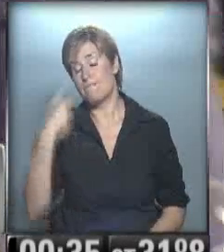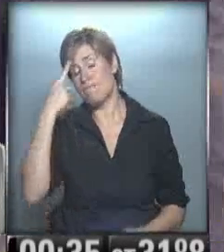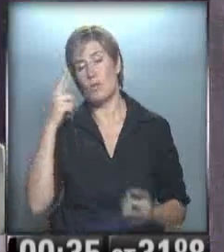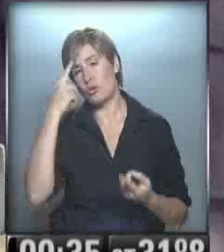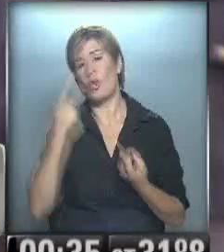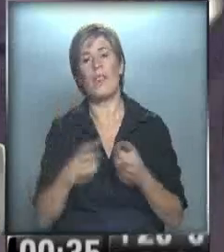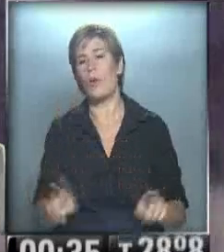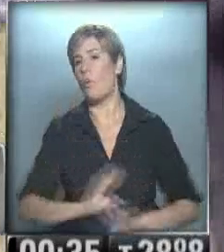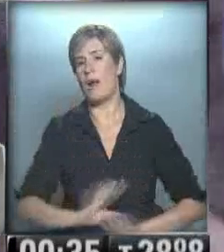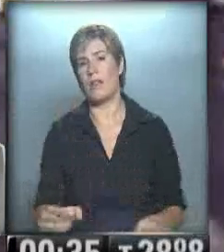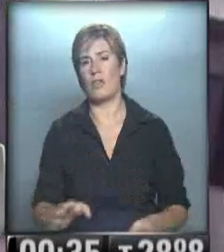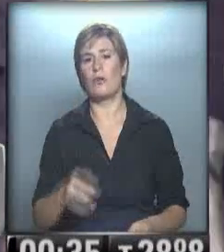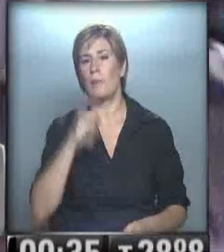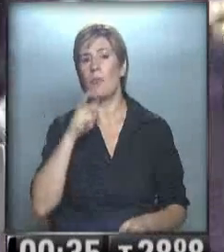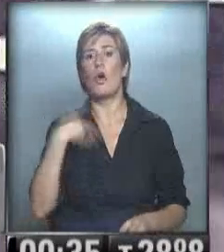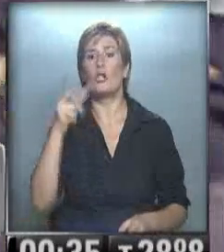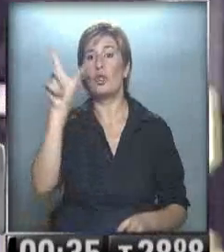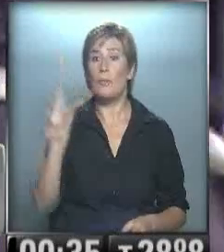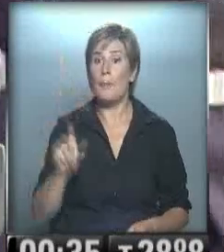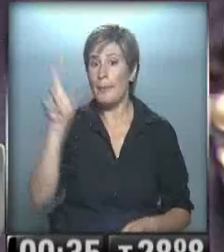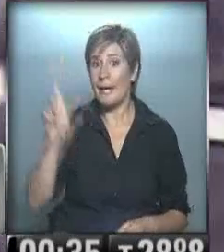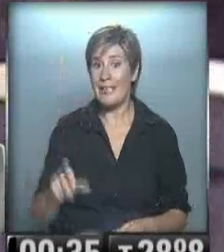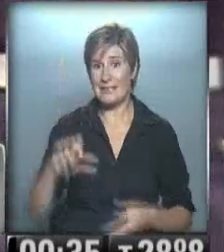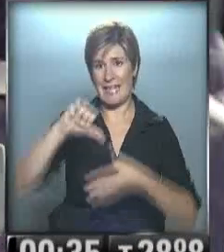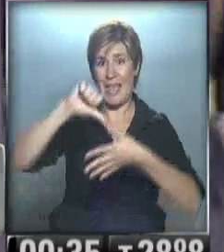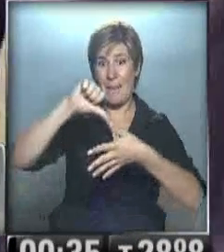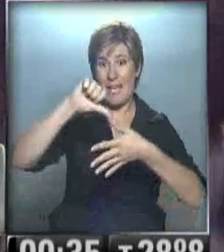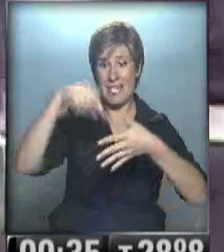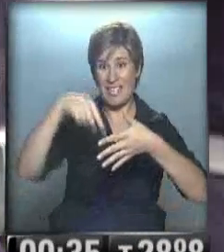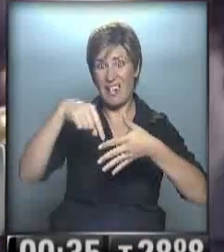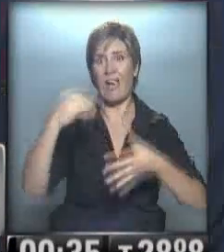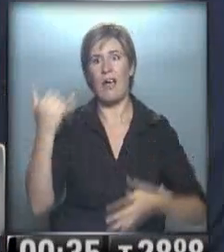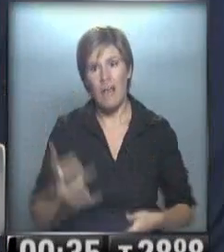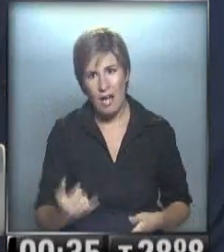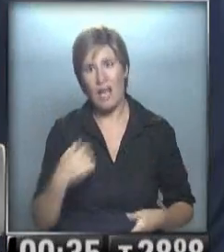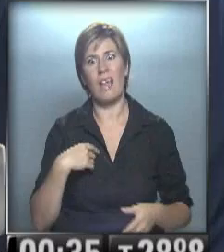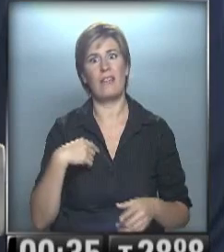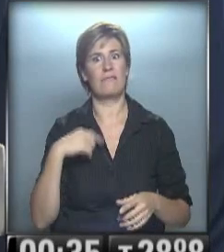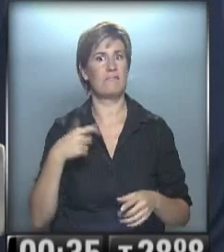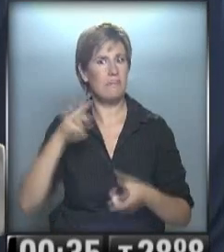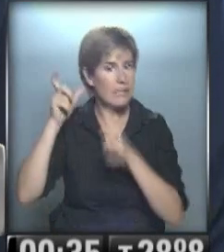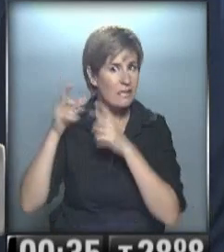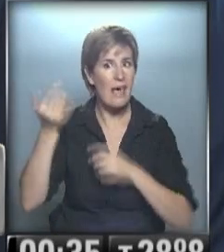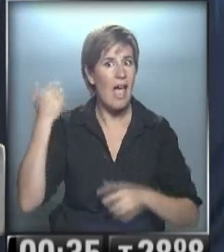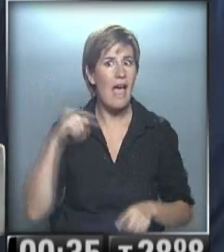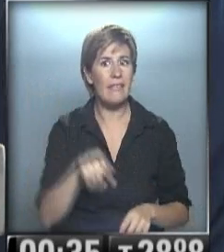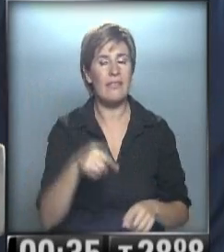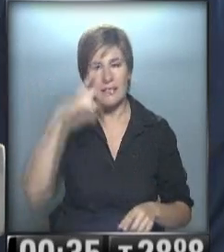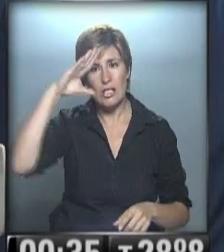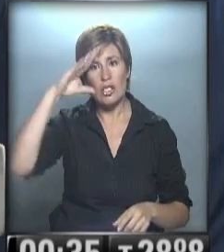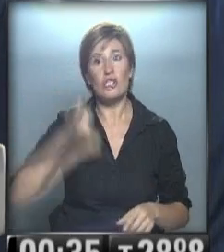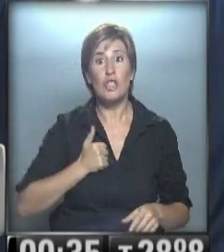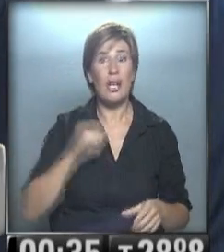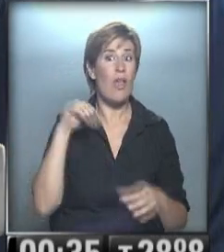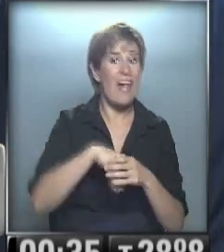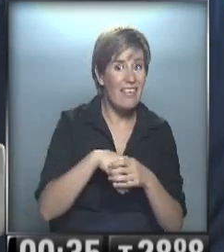las experiencias en otros países de Latinoamérica, que la participación de las Fuerzas Armadas en el combate contra